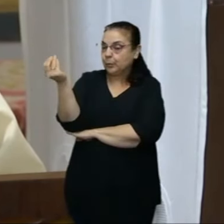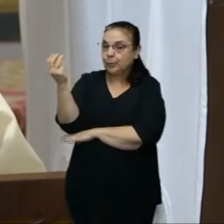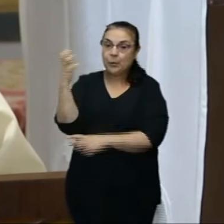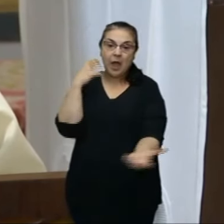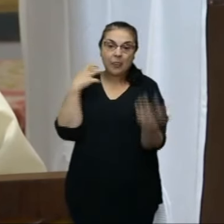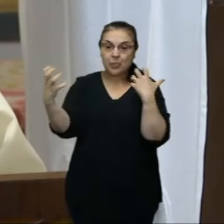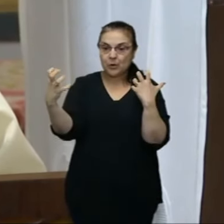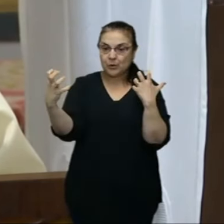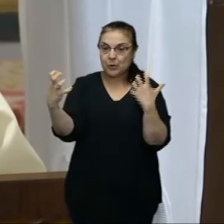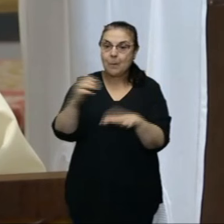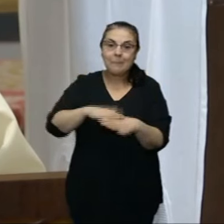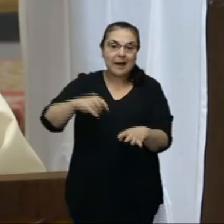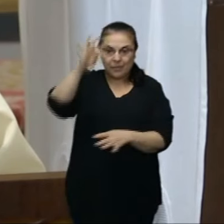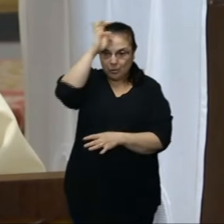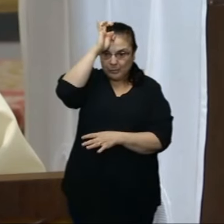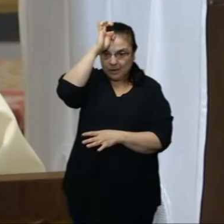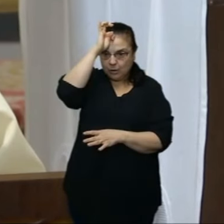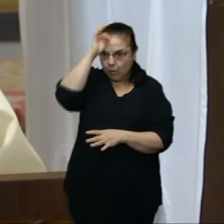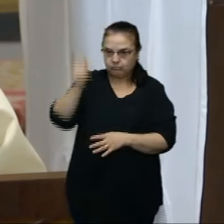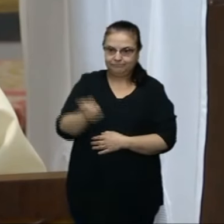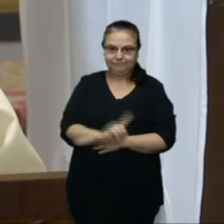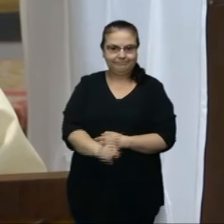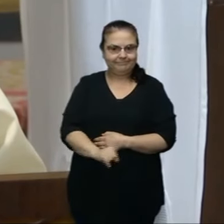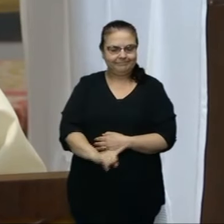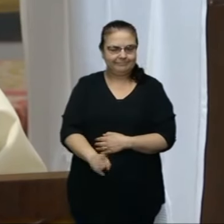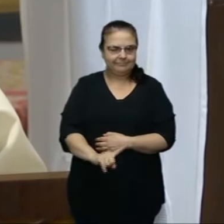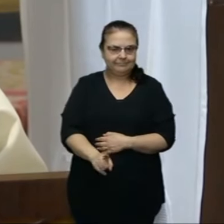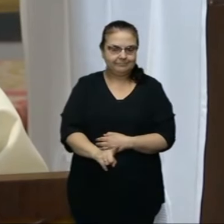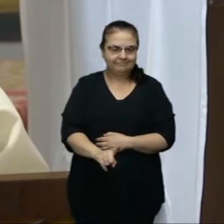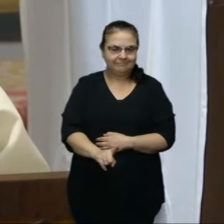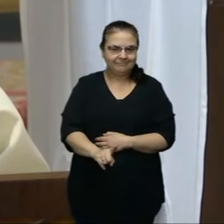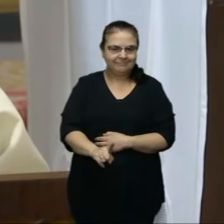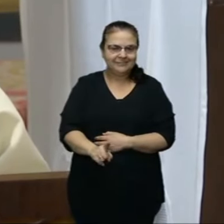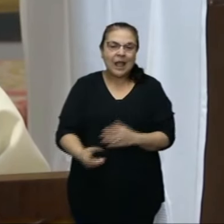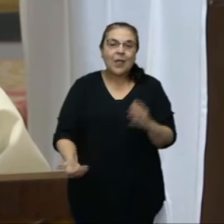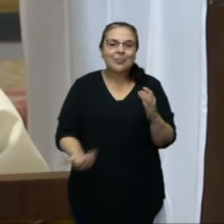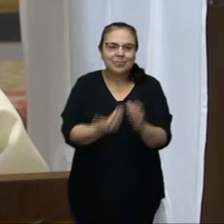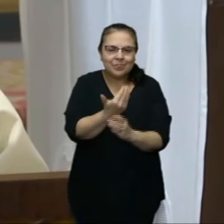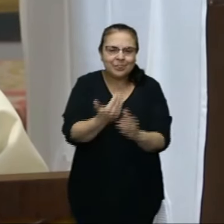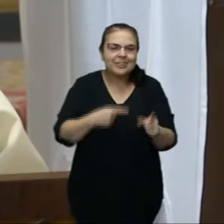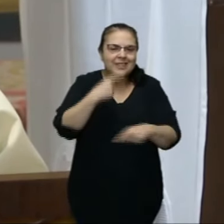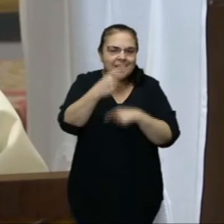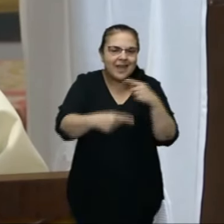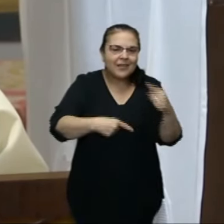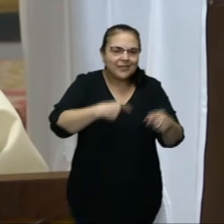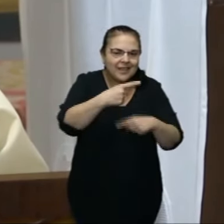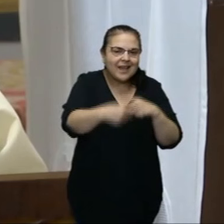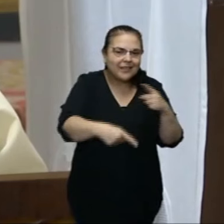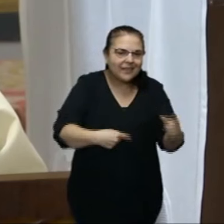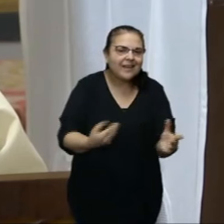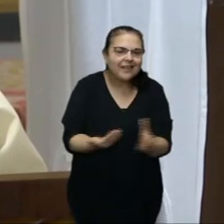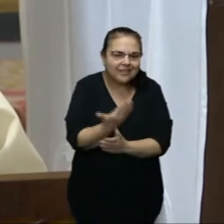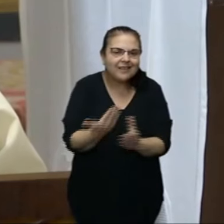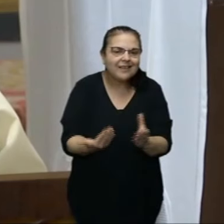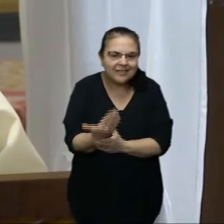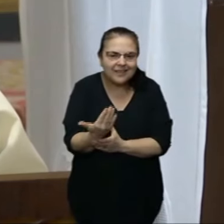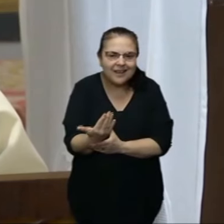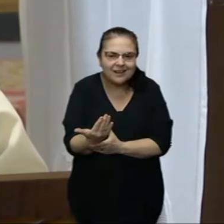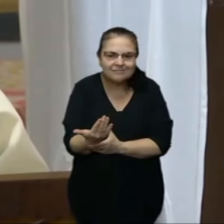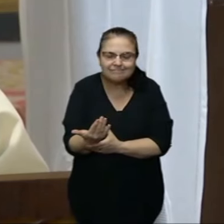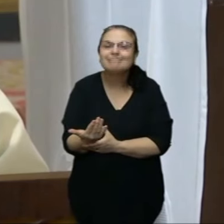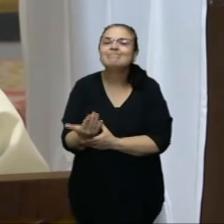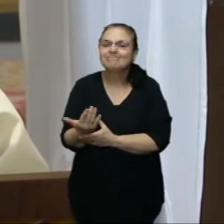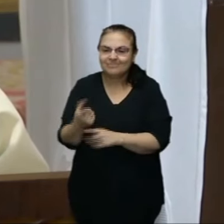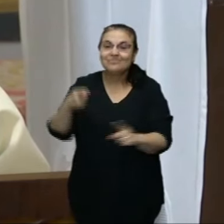vida. No, es el que diariamente da sentido a nuestra existencia, el